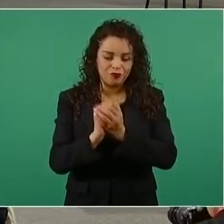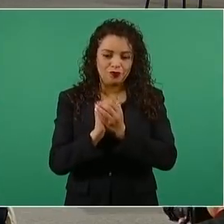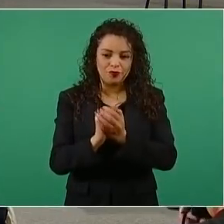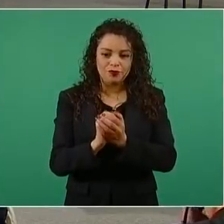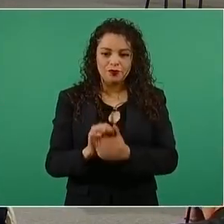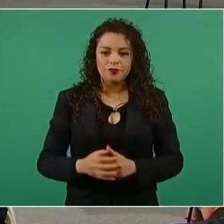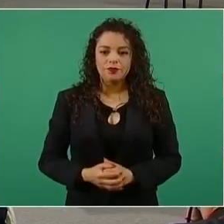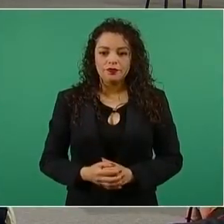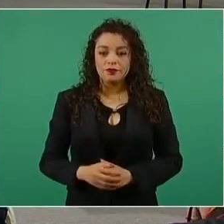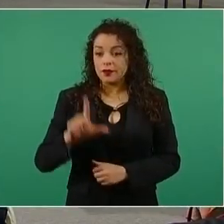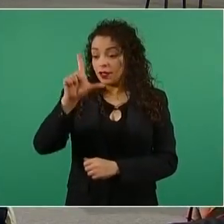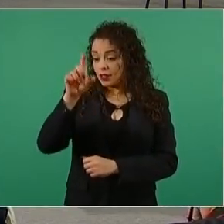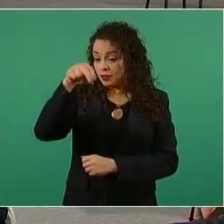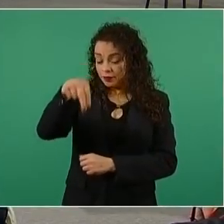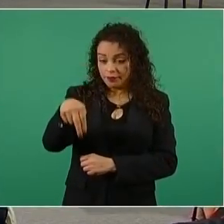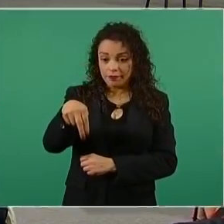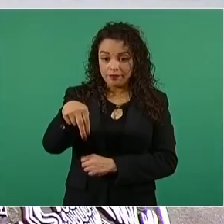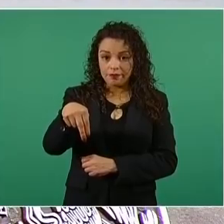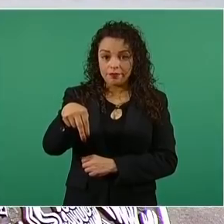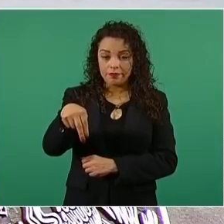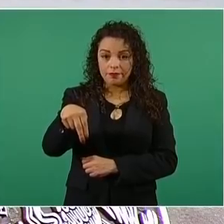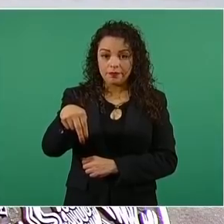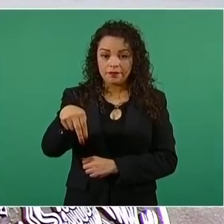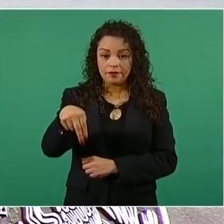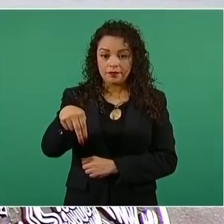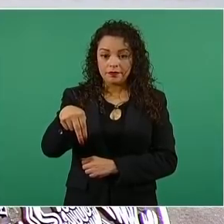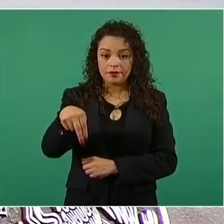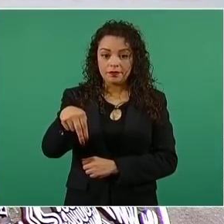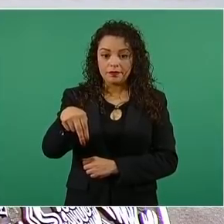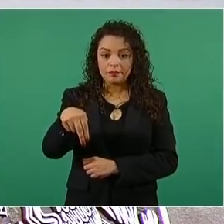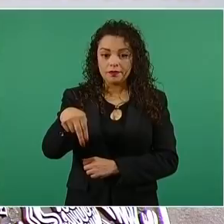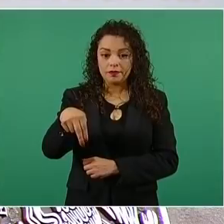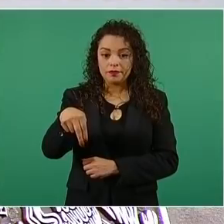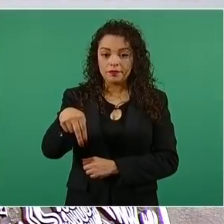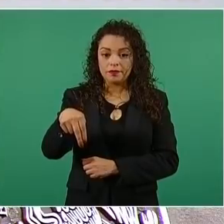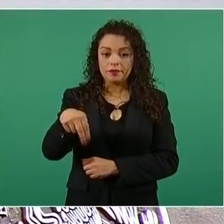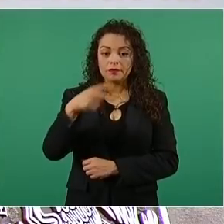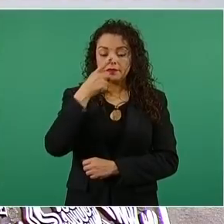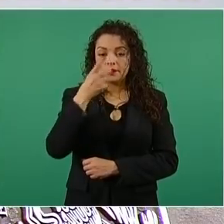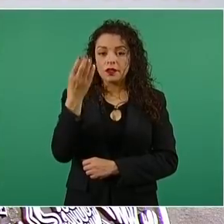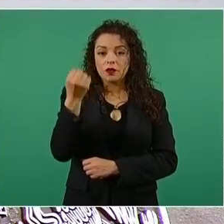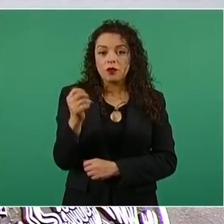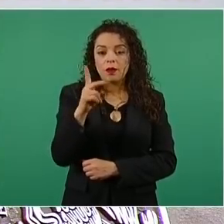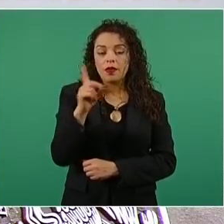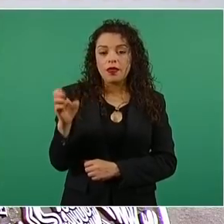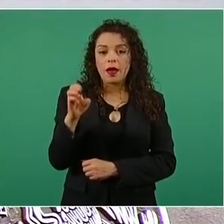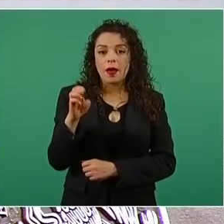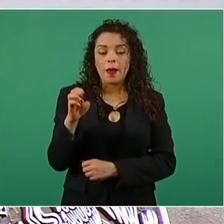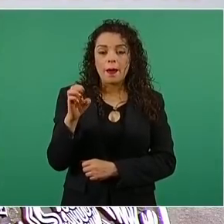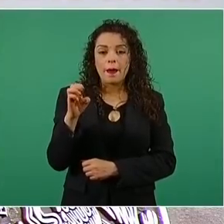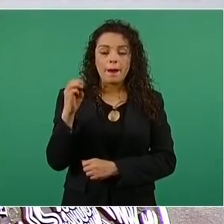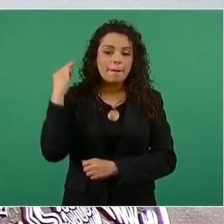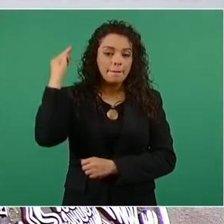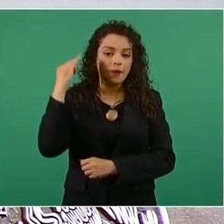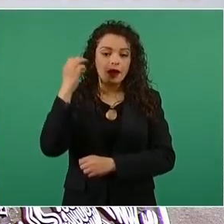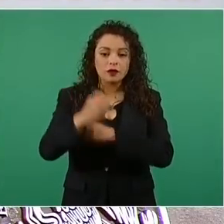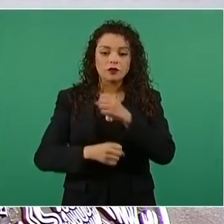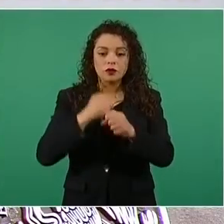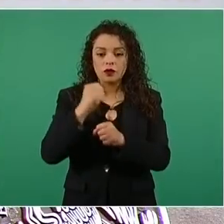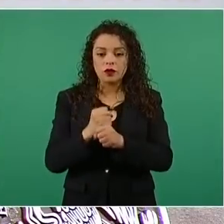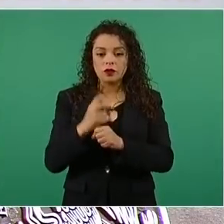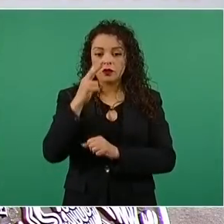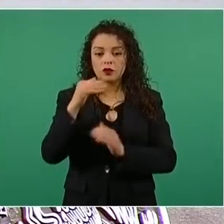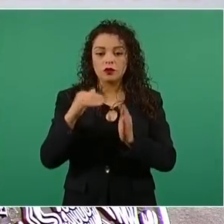La Lotería Nacional, de acuerdo al decreto del 9 de marzo del año